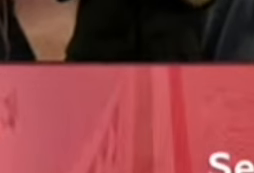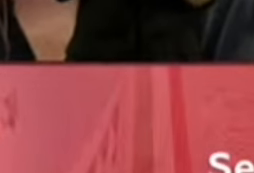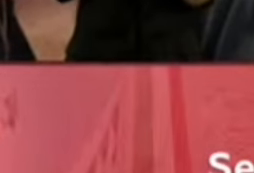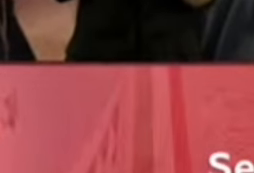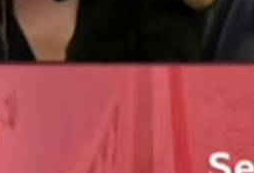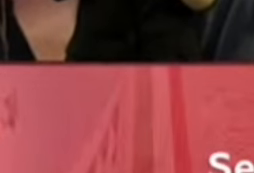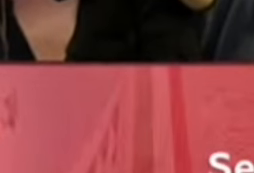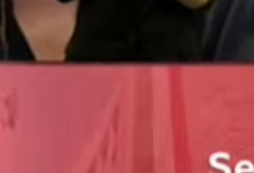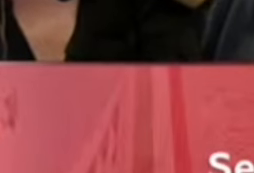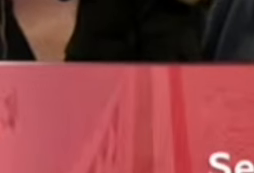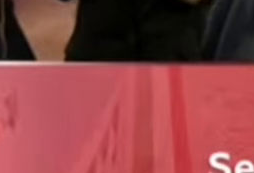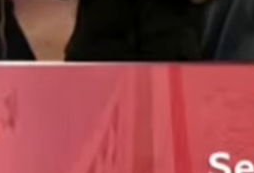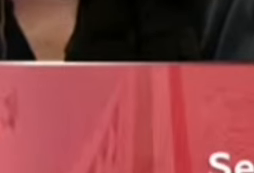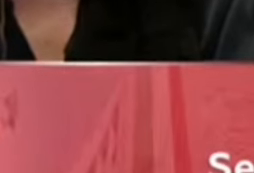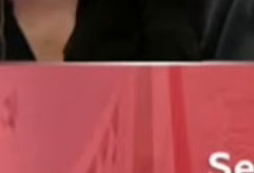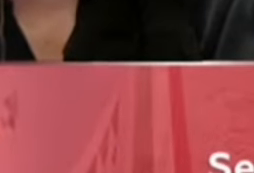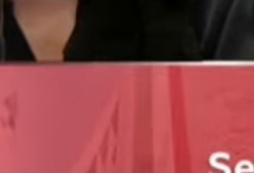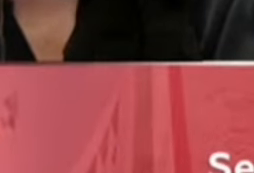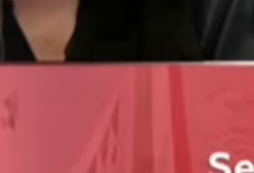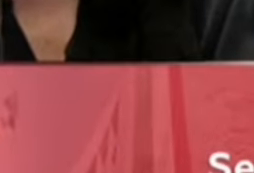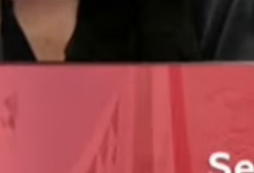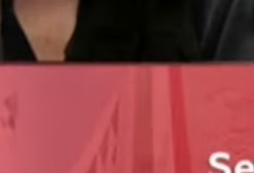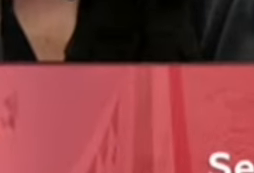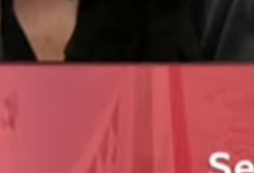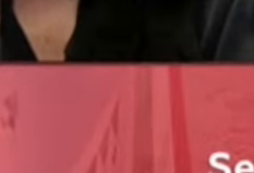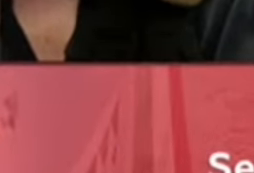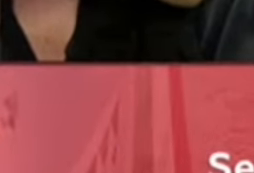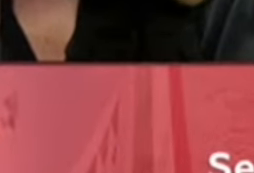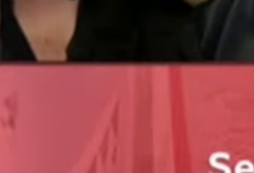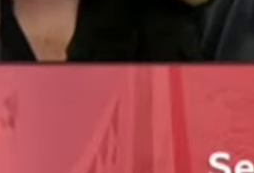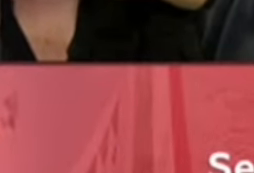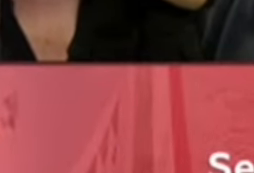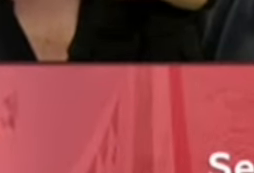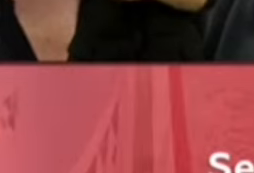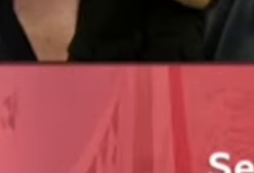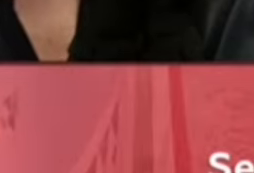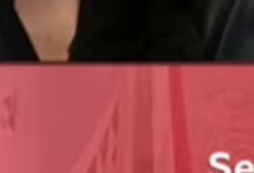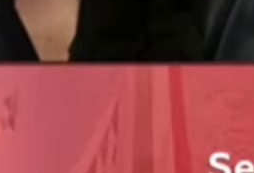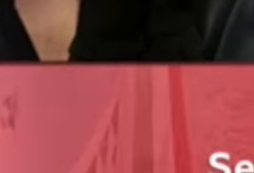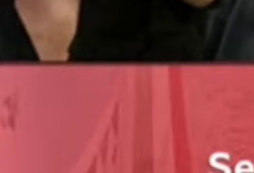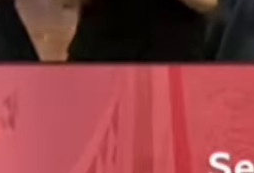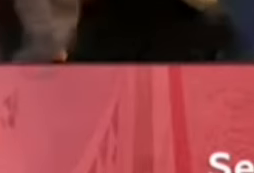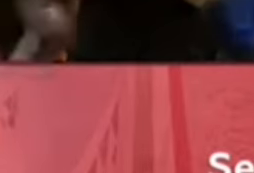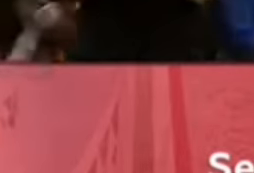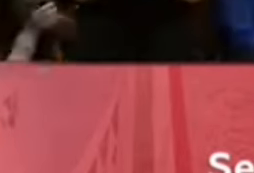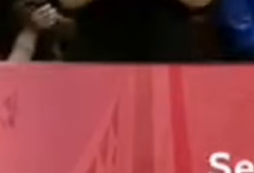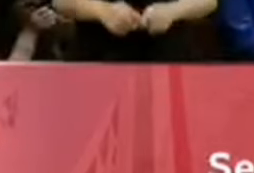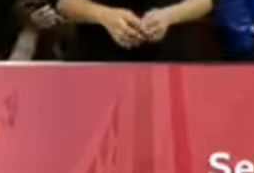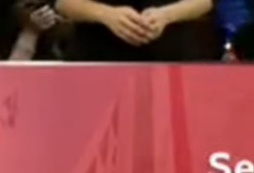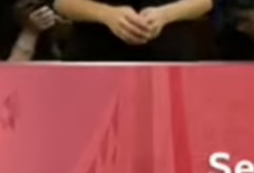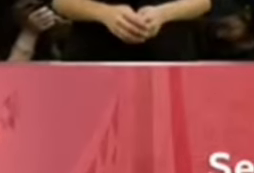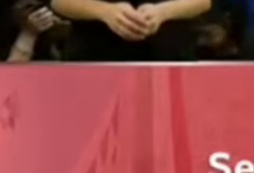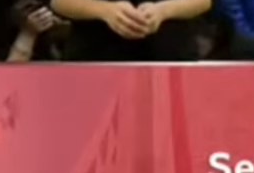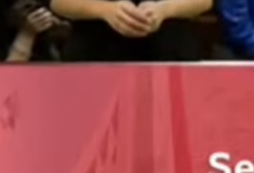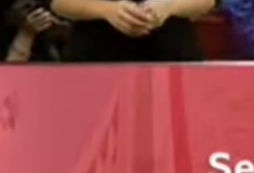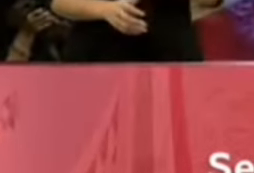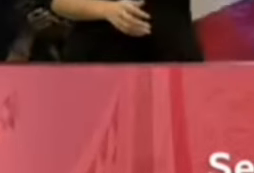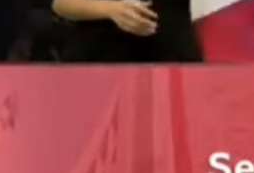empática con usted cuando usted ha ofendido muchas veces y nunca nos ha defendido. ¿Es cuánto? Bueno,